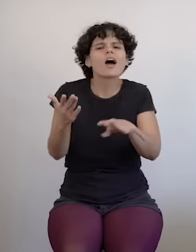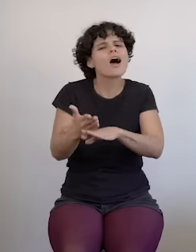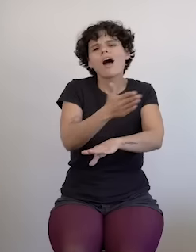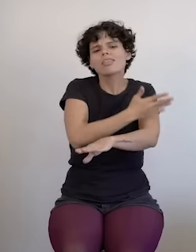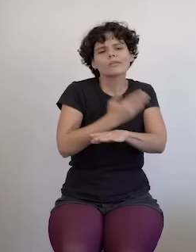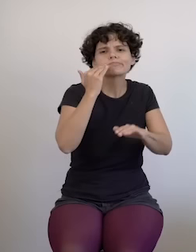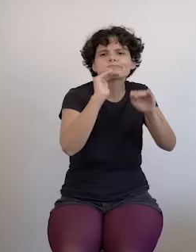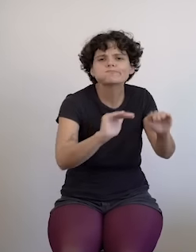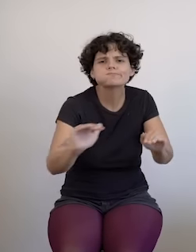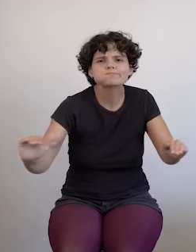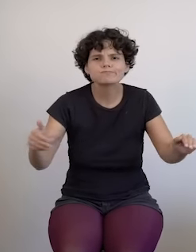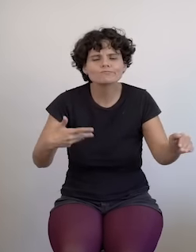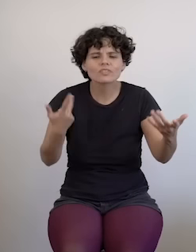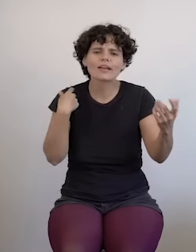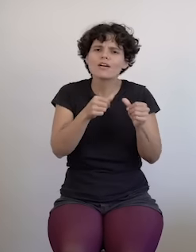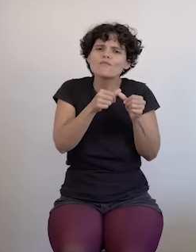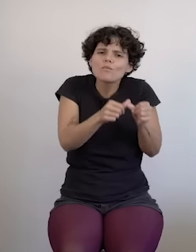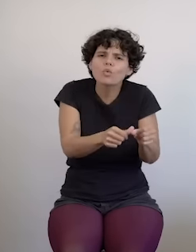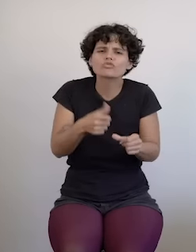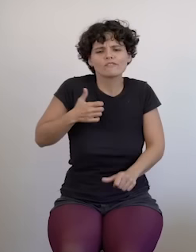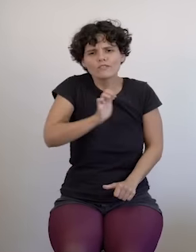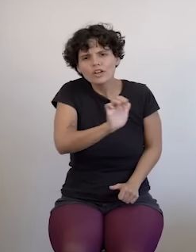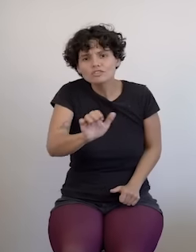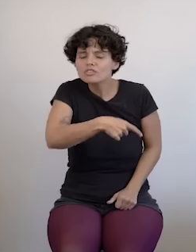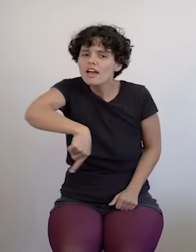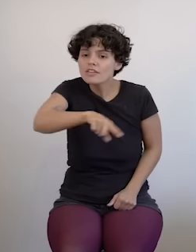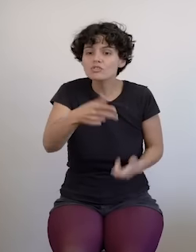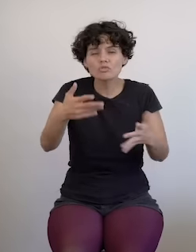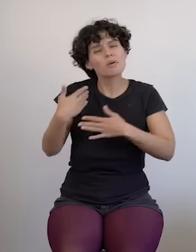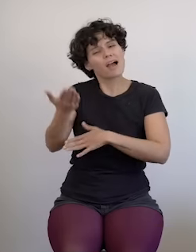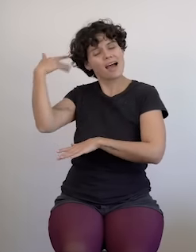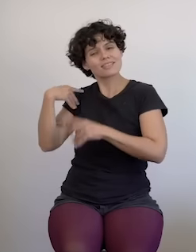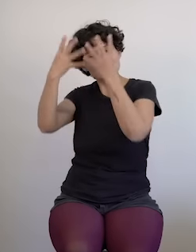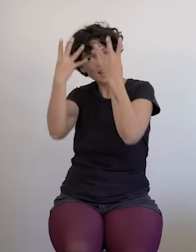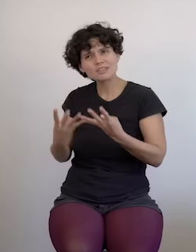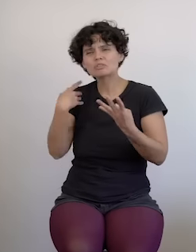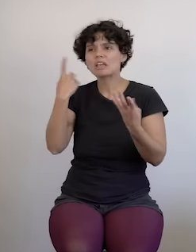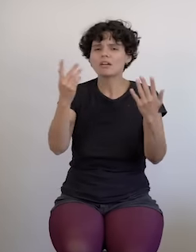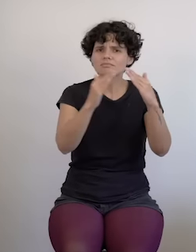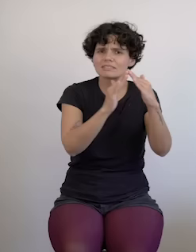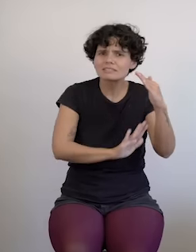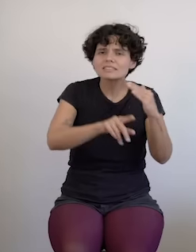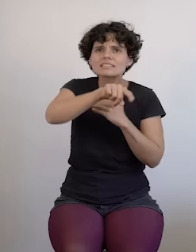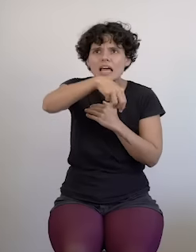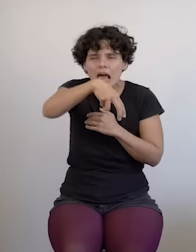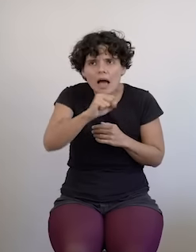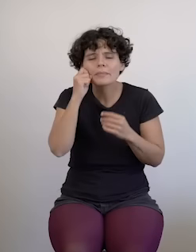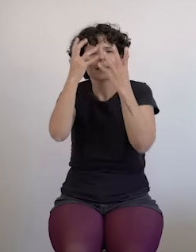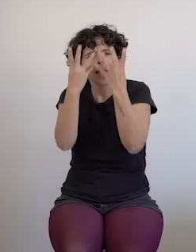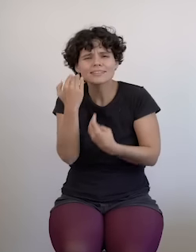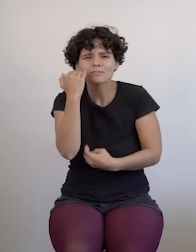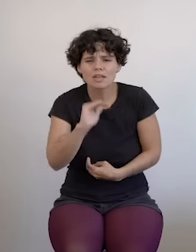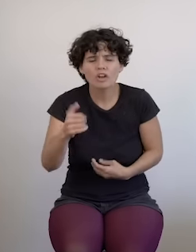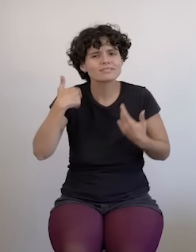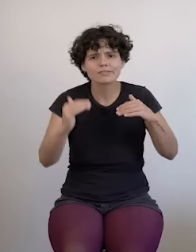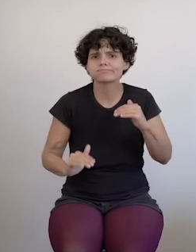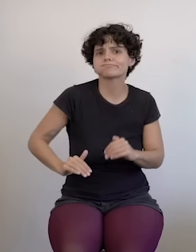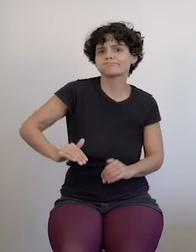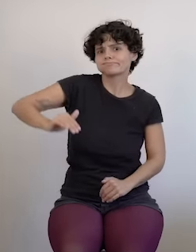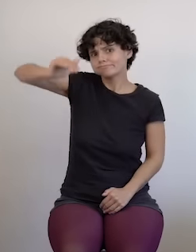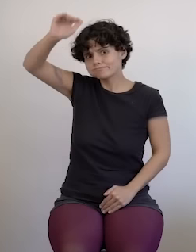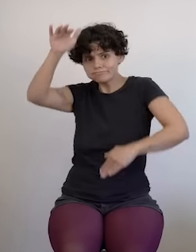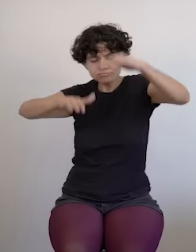Y si tú veías en Chile, hermano, nadie se afirma la pena en decir estas cosas. Yo, cuando estaba preso, ya había pasado cename, cárcel de